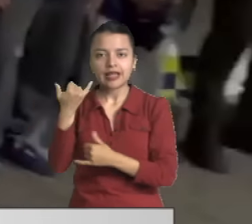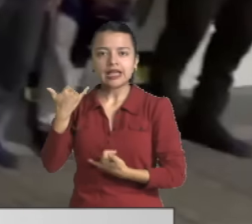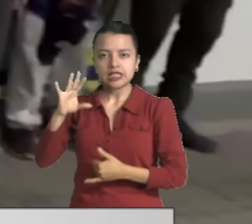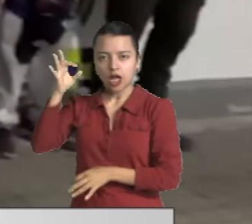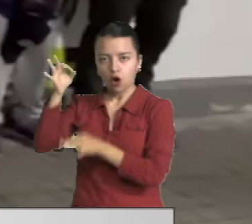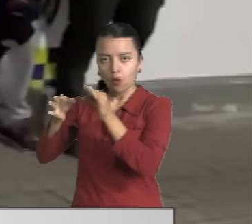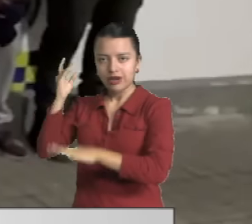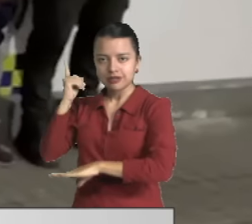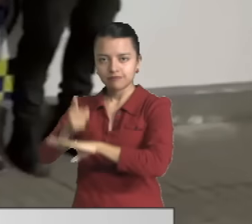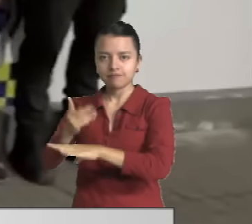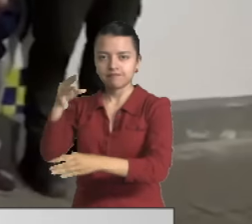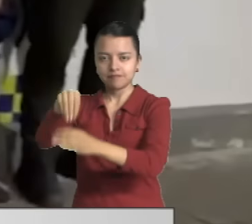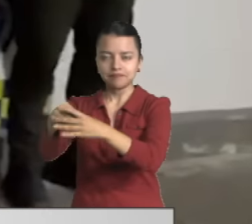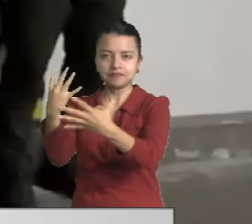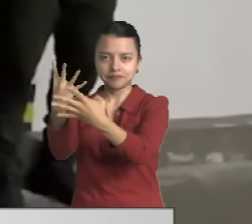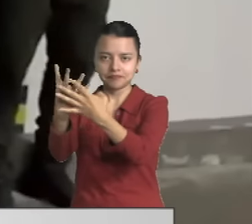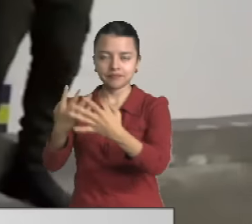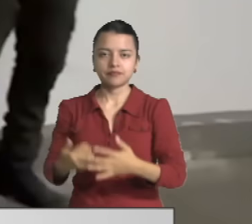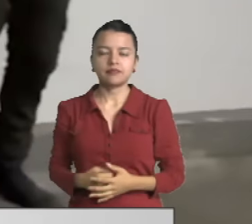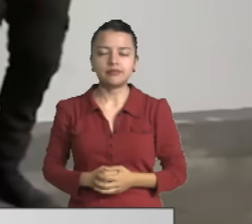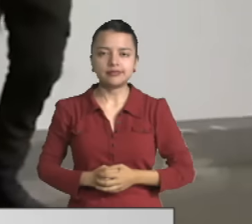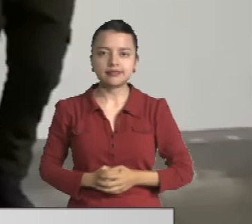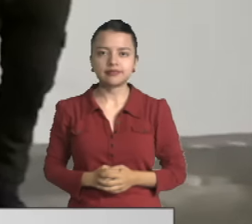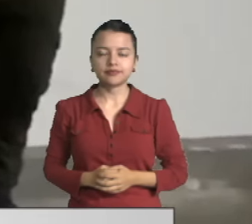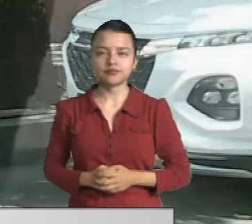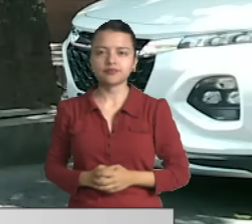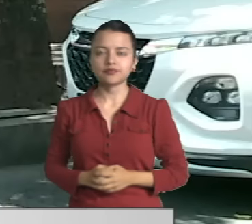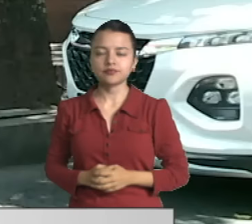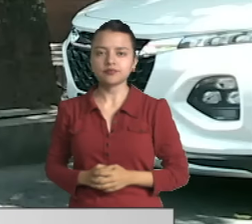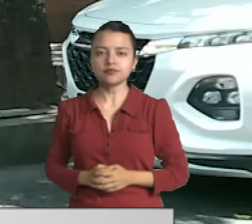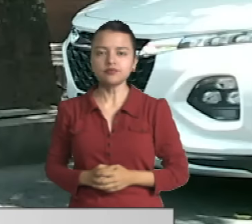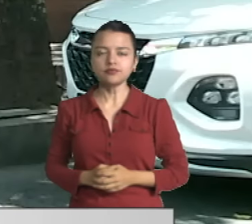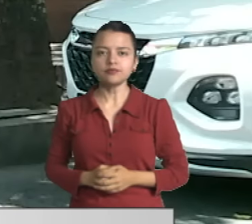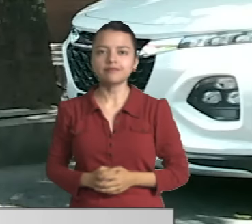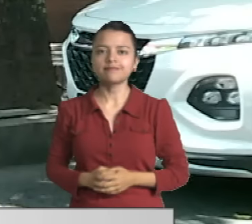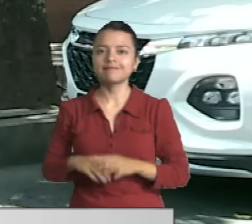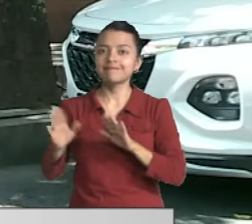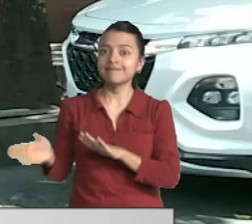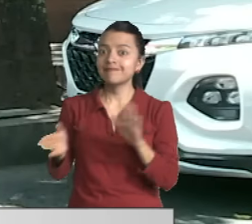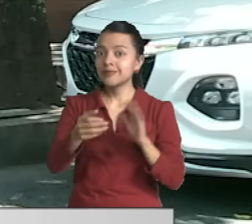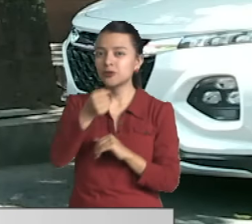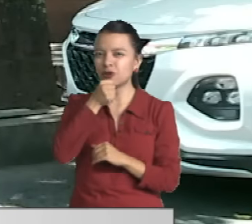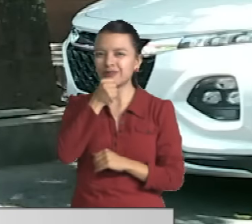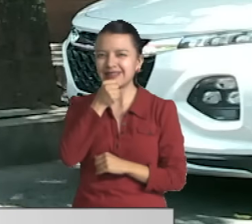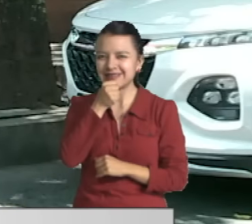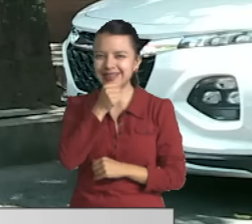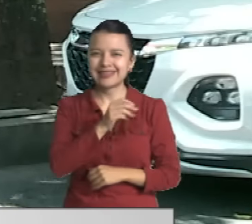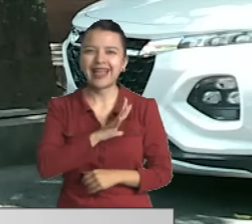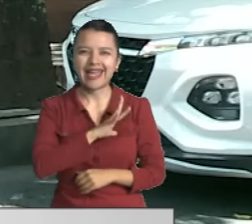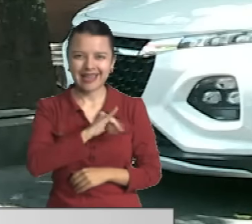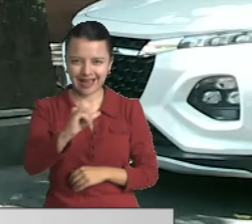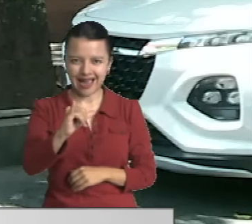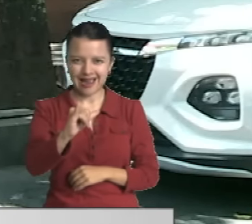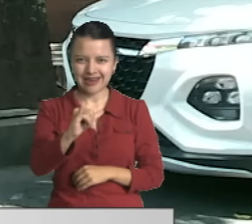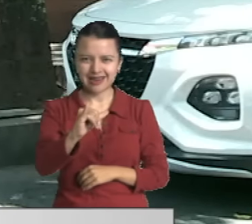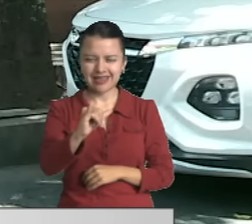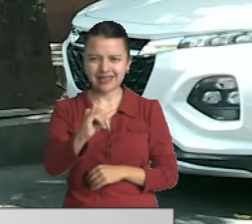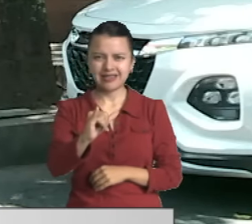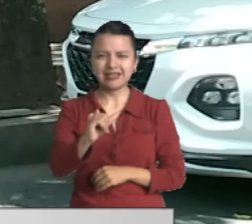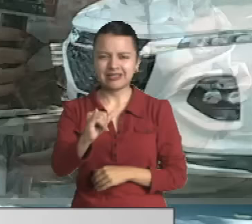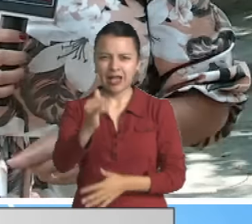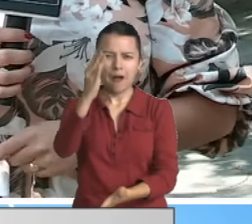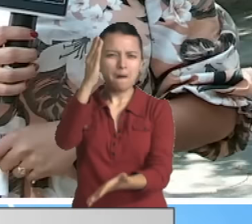de garantías les dictó medida de aseguramiento intramural. Y en otras noticias, Santiago de Cali nuevamente es testigo de un